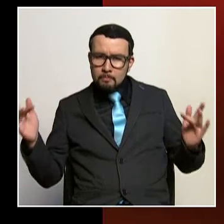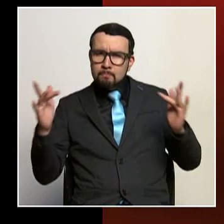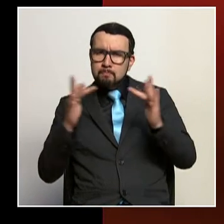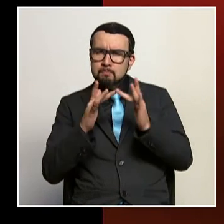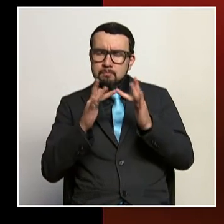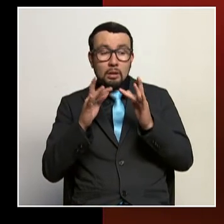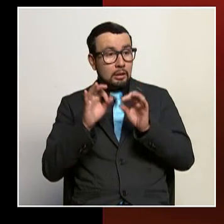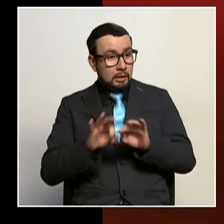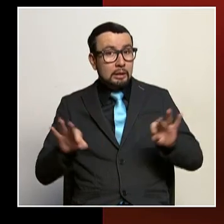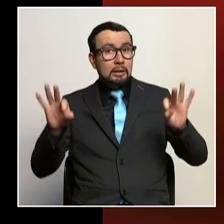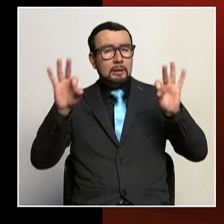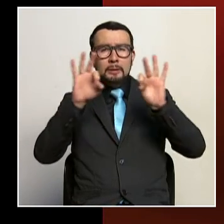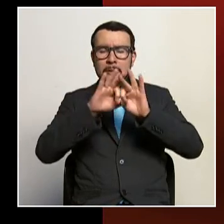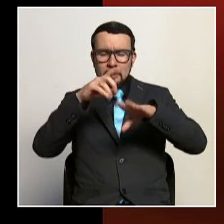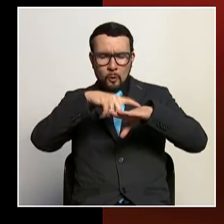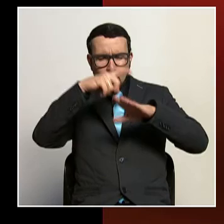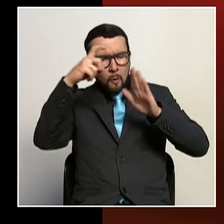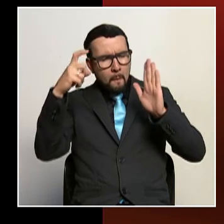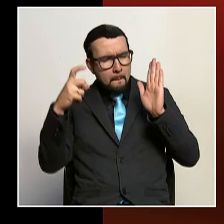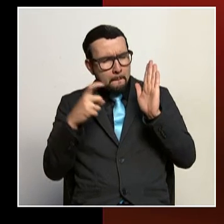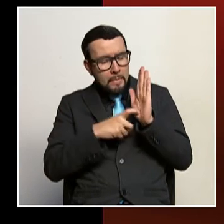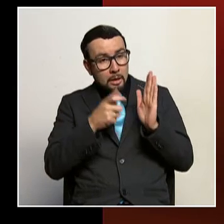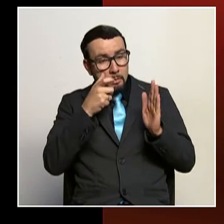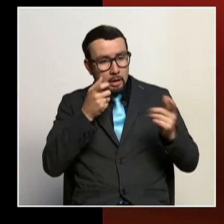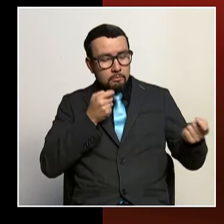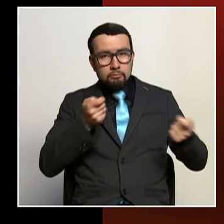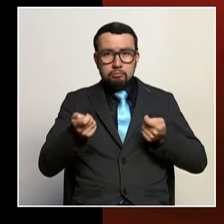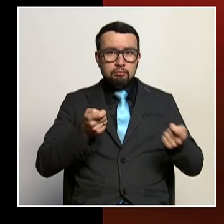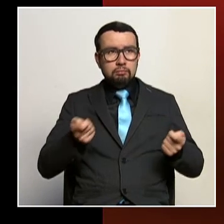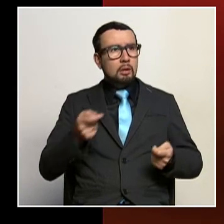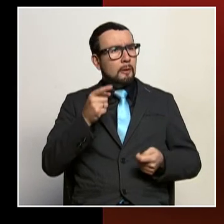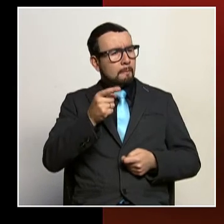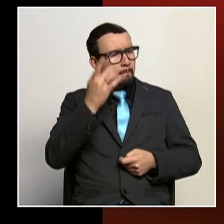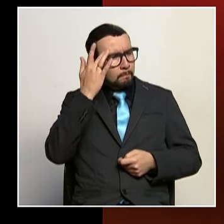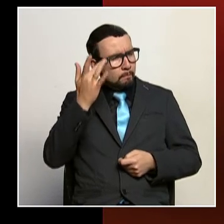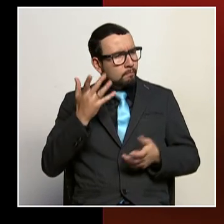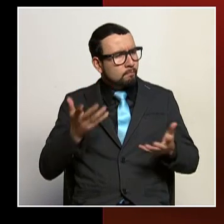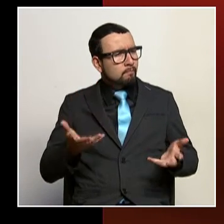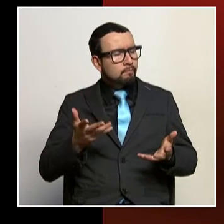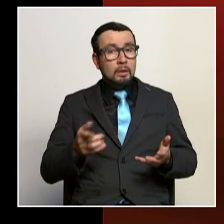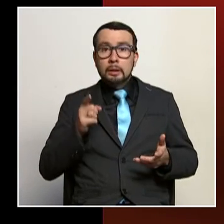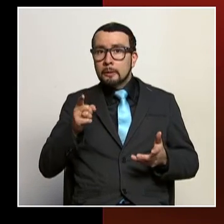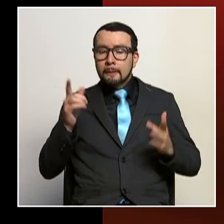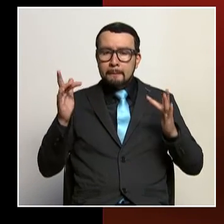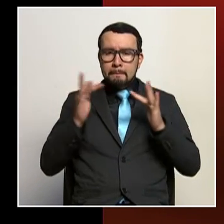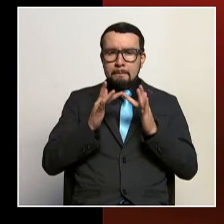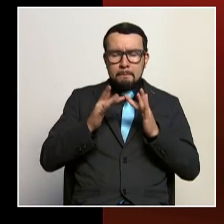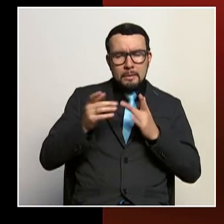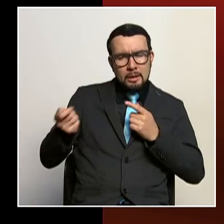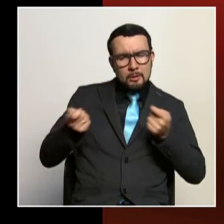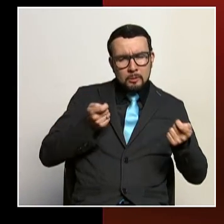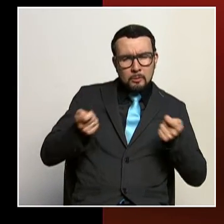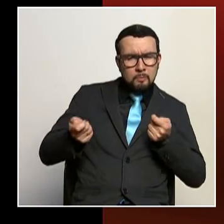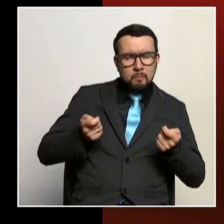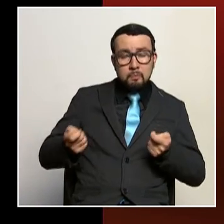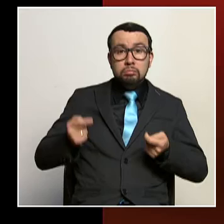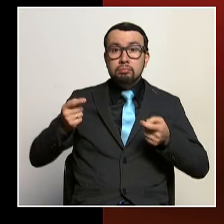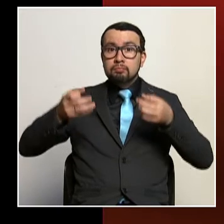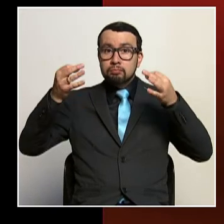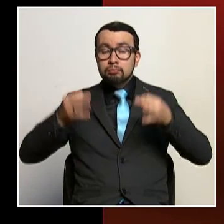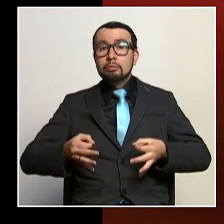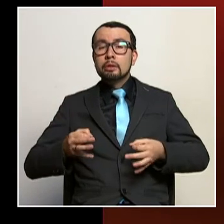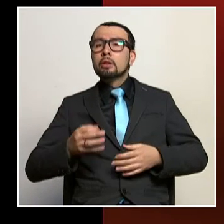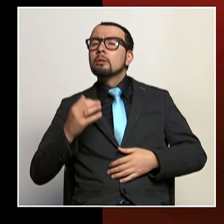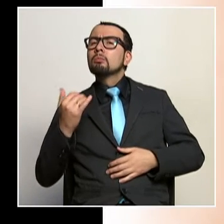diagnóstico completo, como insisto yo que se lo deben de hacer ustedes, para un diagnóstico más certero en la